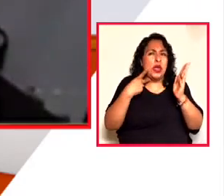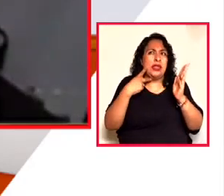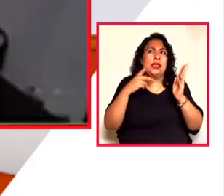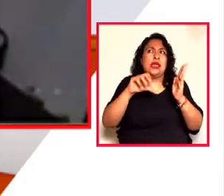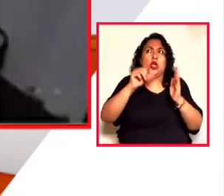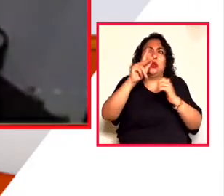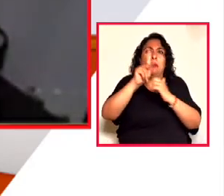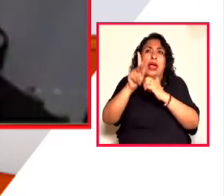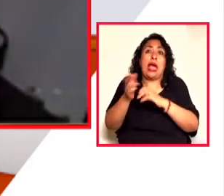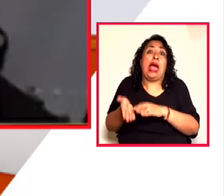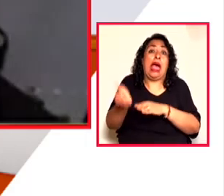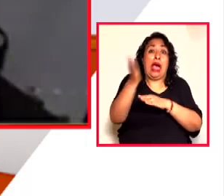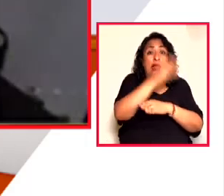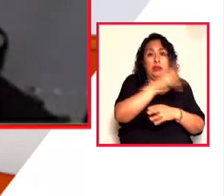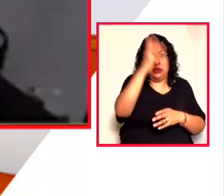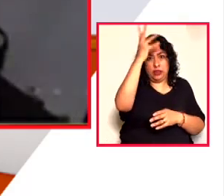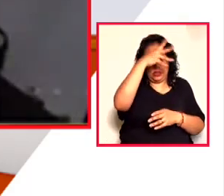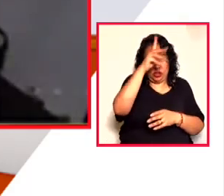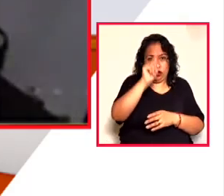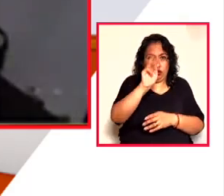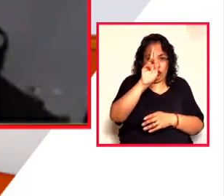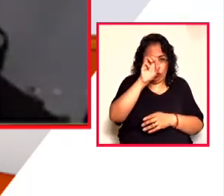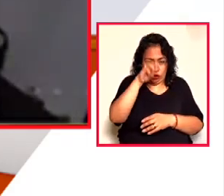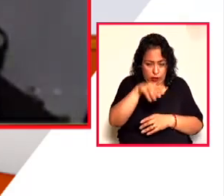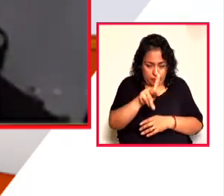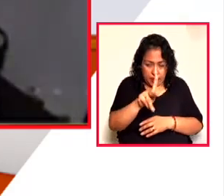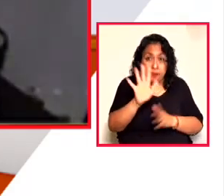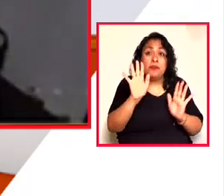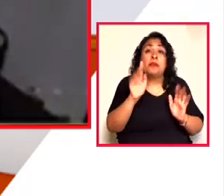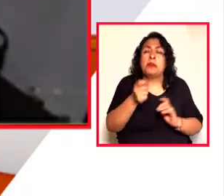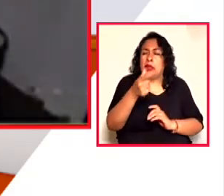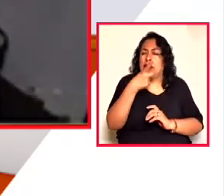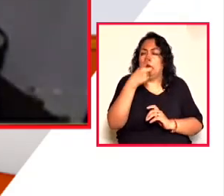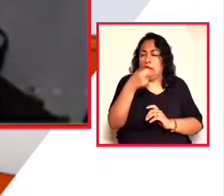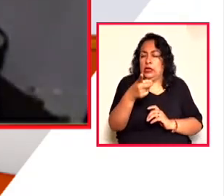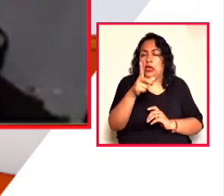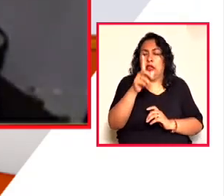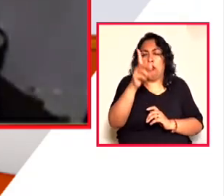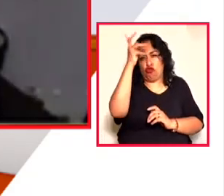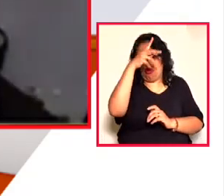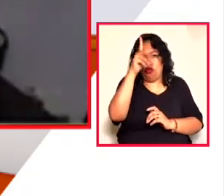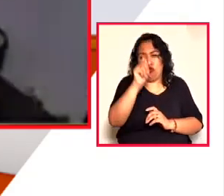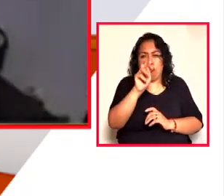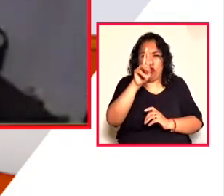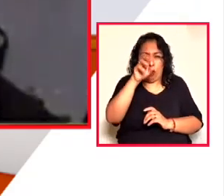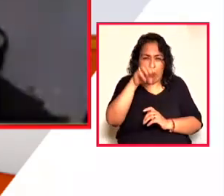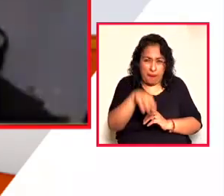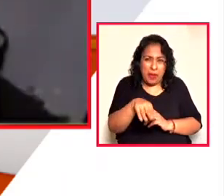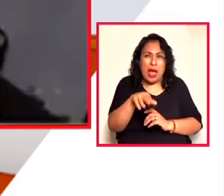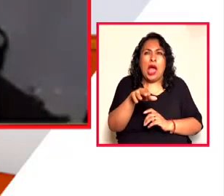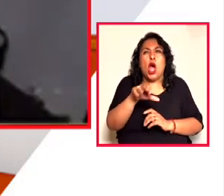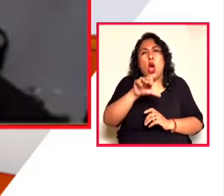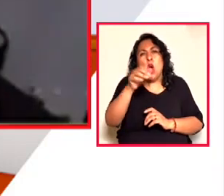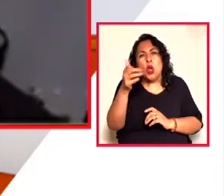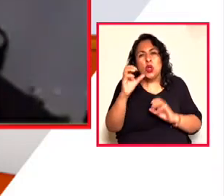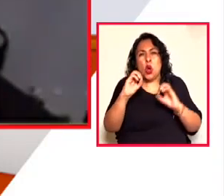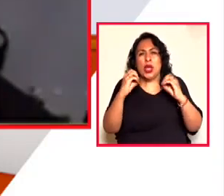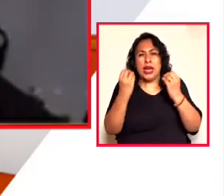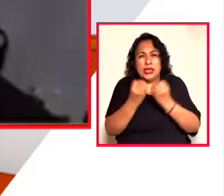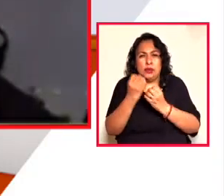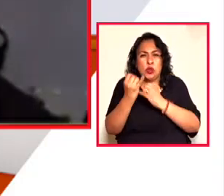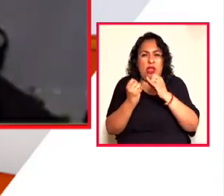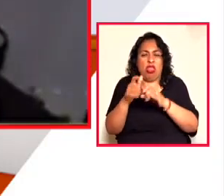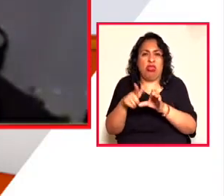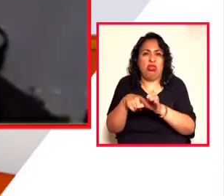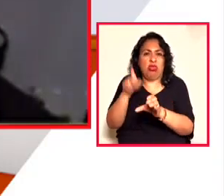a Donald Trump. En principio, hay que decirlo, Donald Trump, entre otro de los organismos internacionales que abandonó, fue